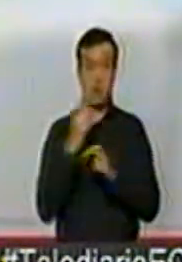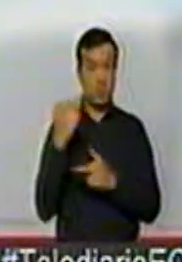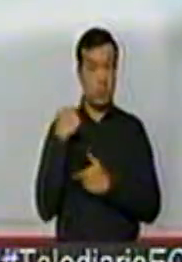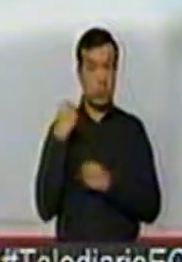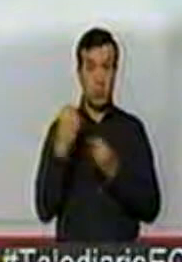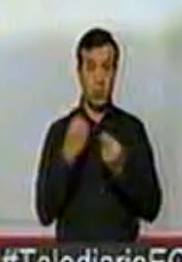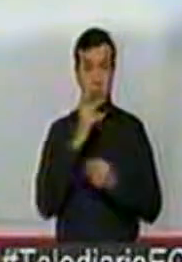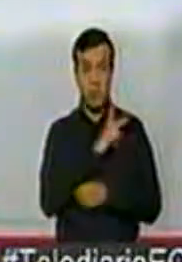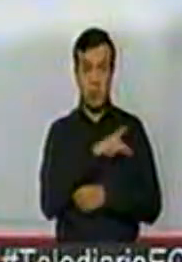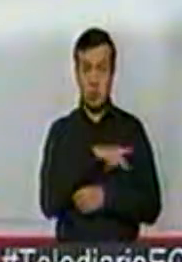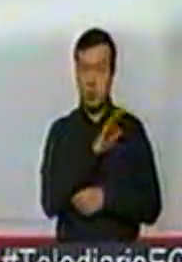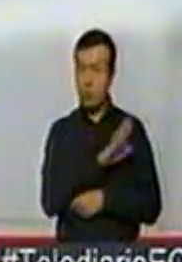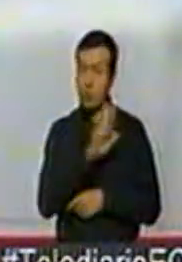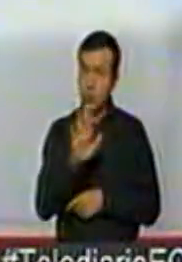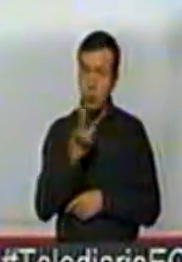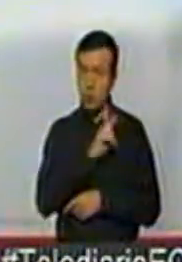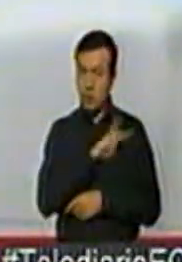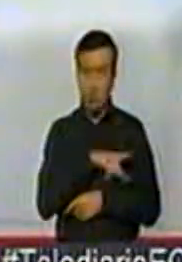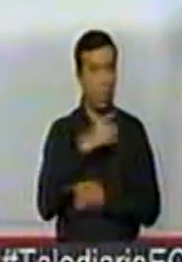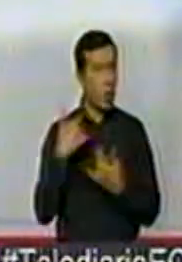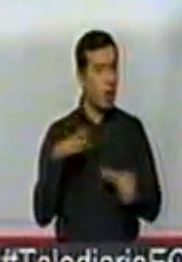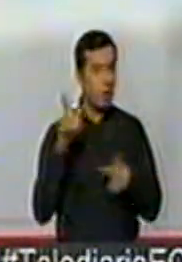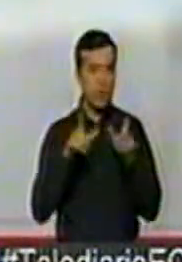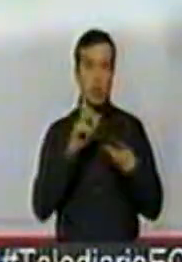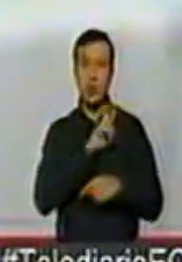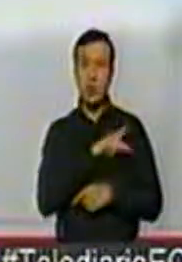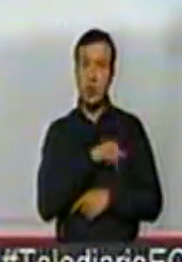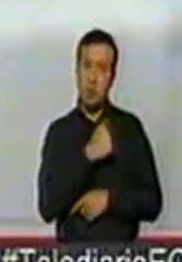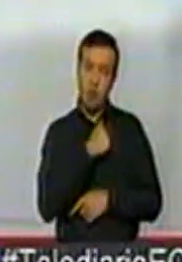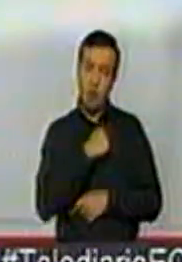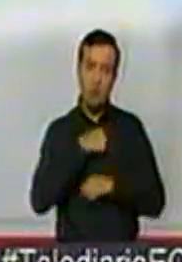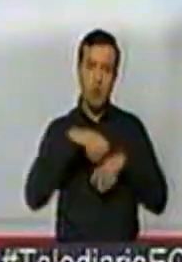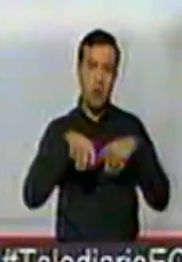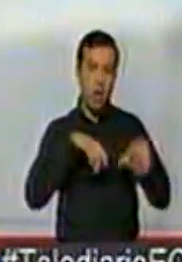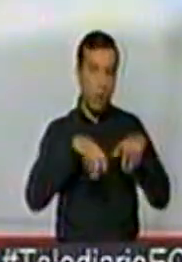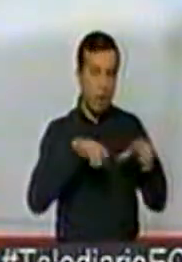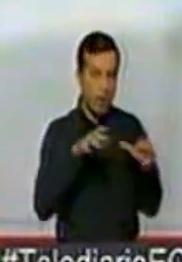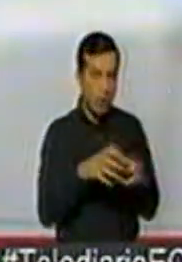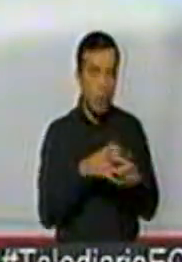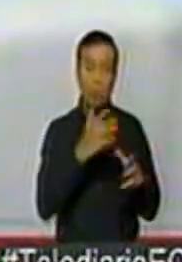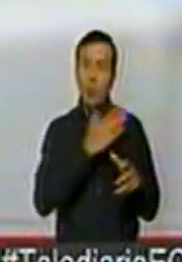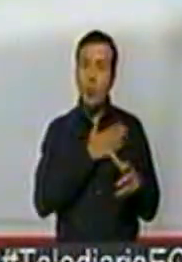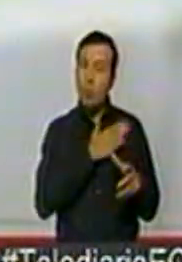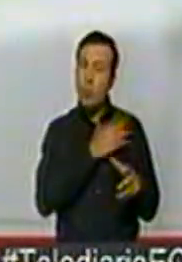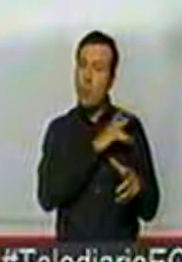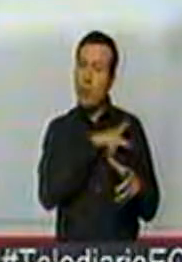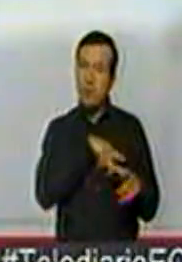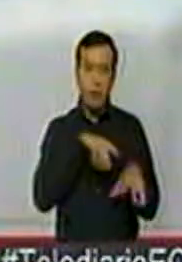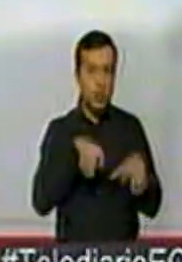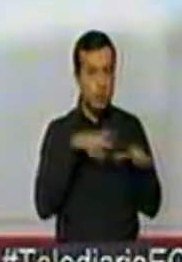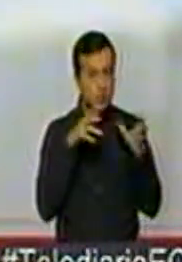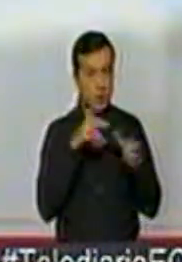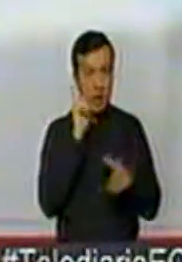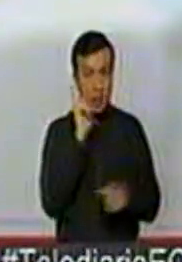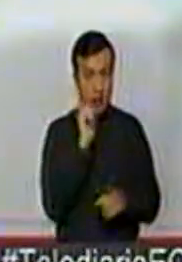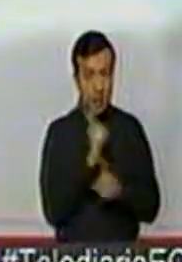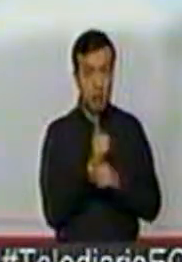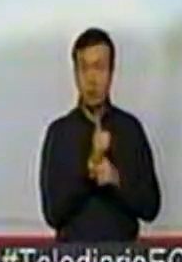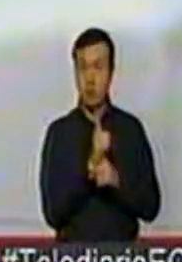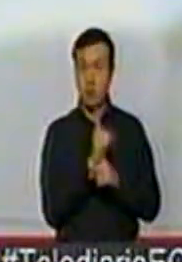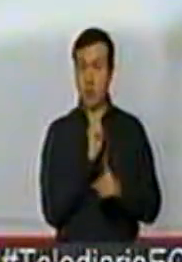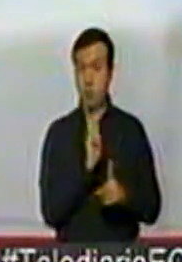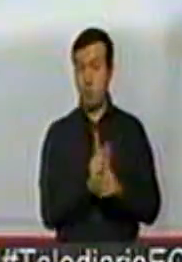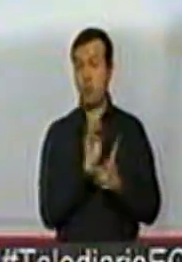son personales. Toda persona debe responder por sus actos, por sus acciones. Por lo tanto, eso, ese solo